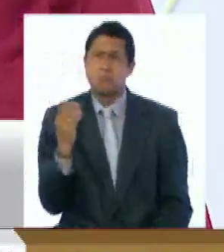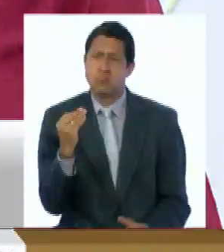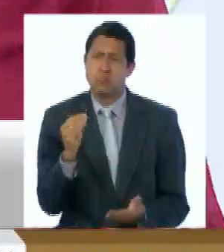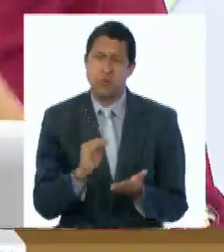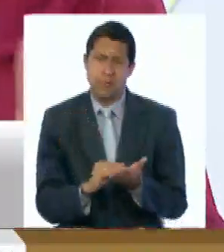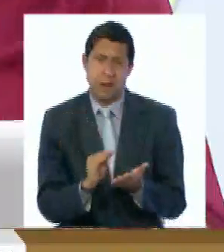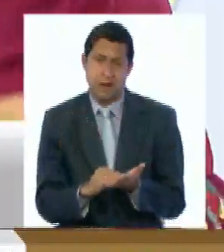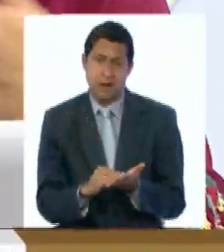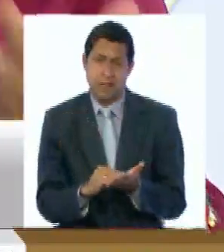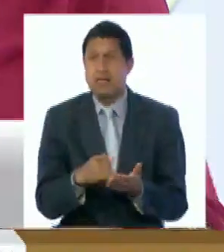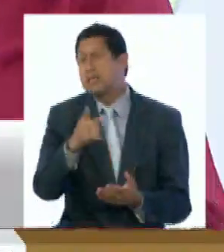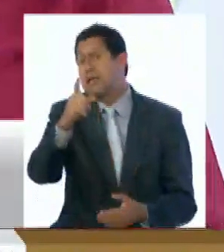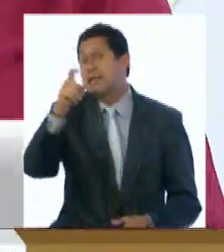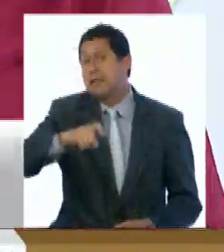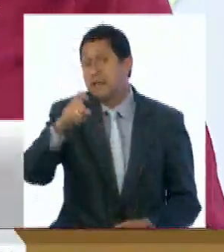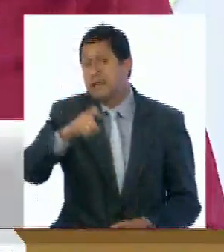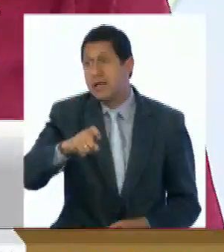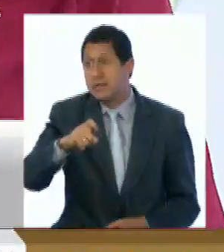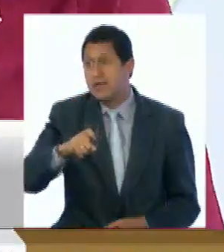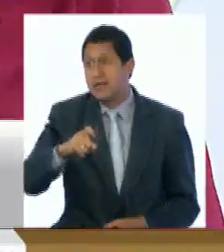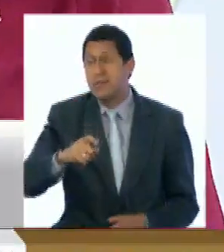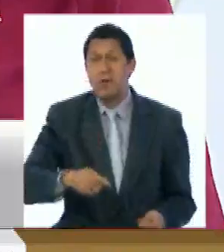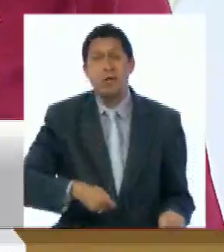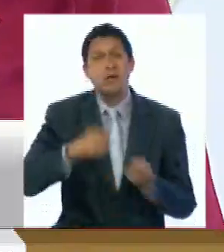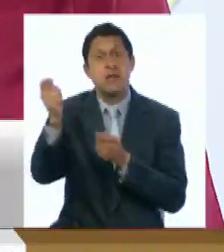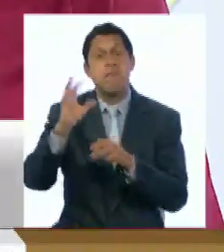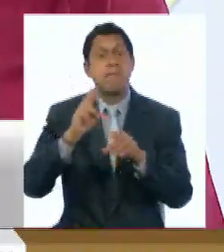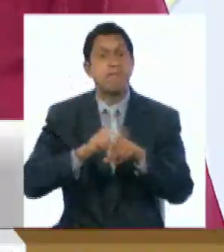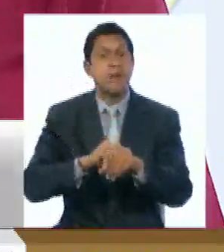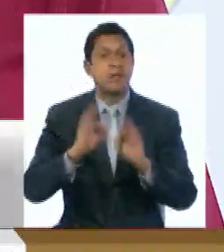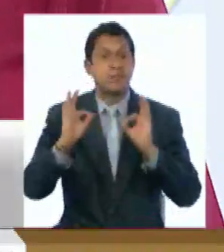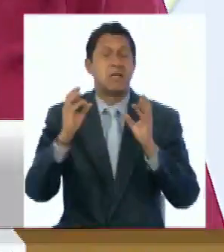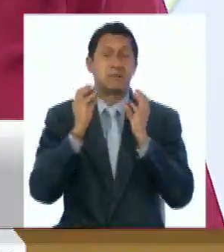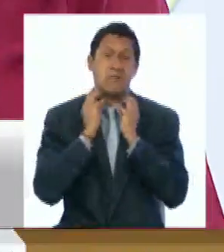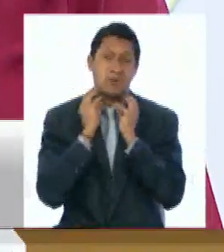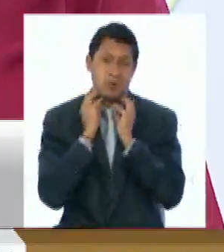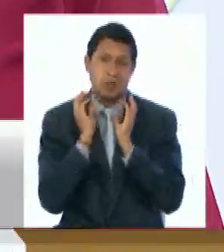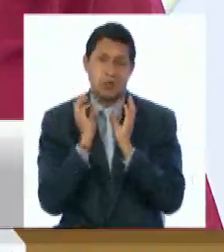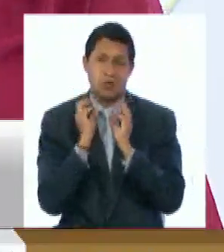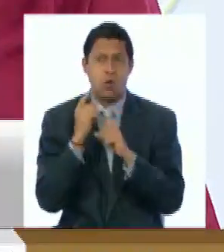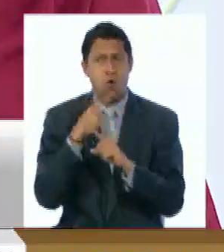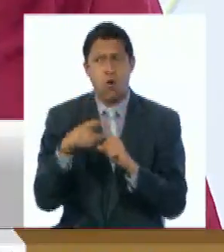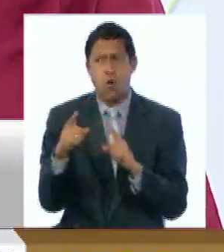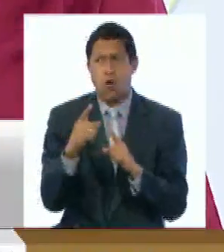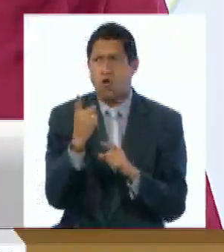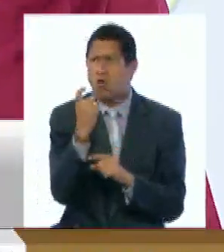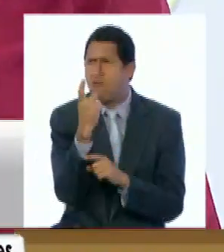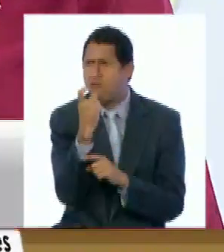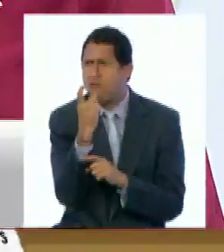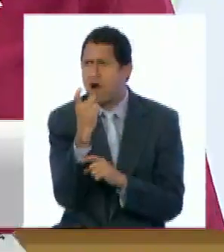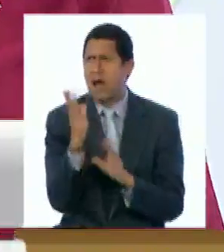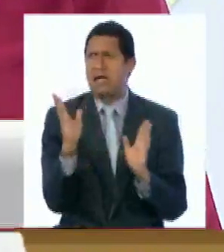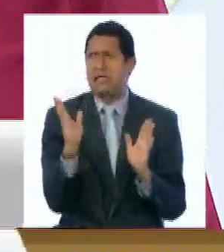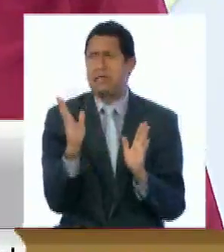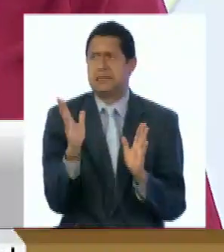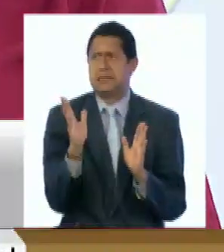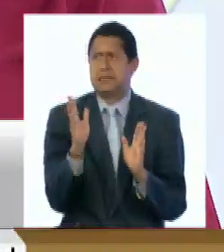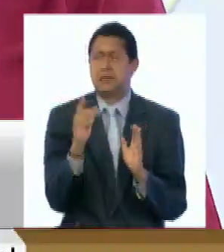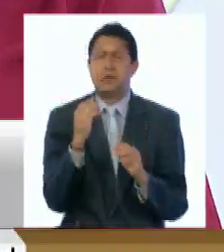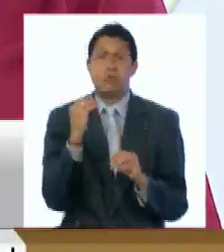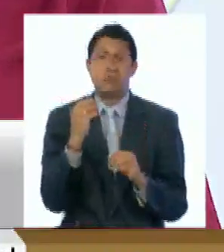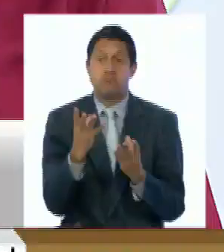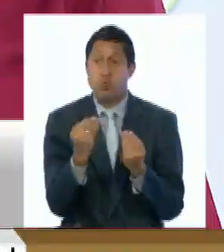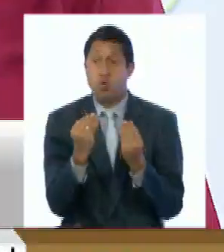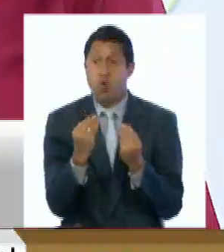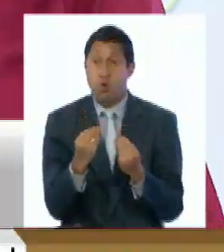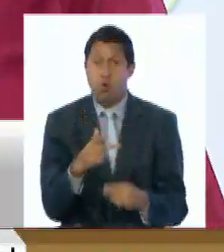de los casos y si es necesario éste puede referir al endo luego lo otro que nos quedó como pendiente que en los casos de hipo o